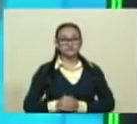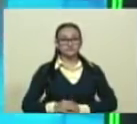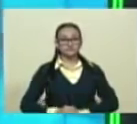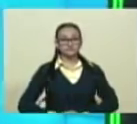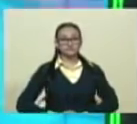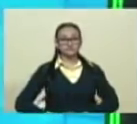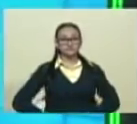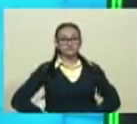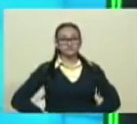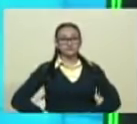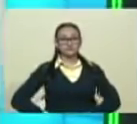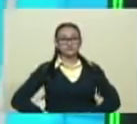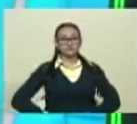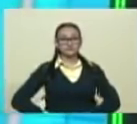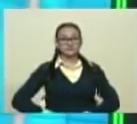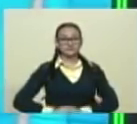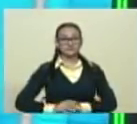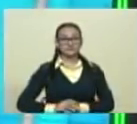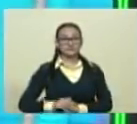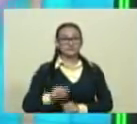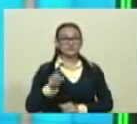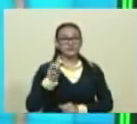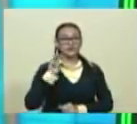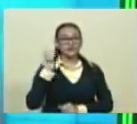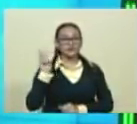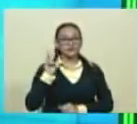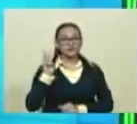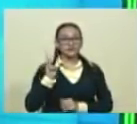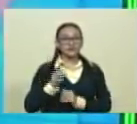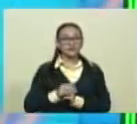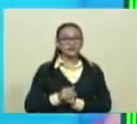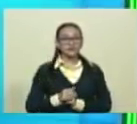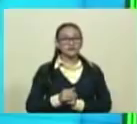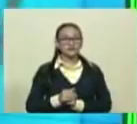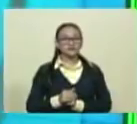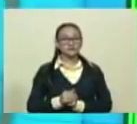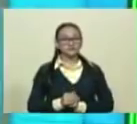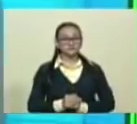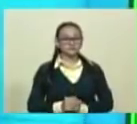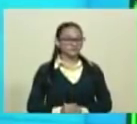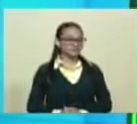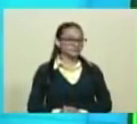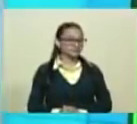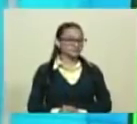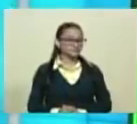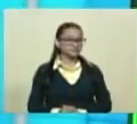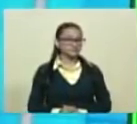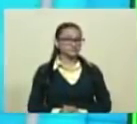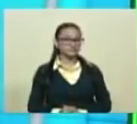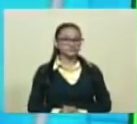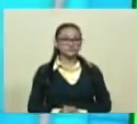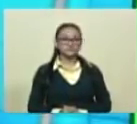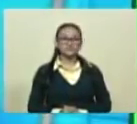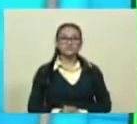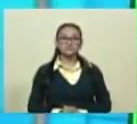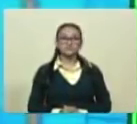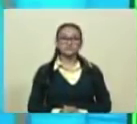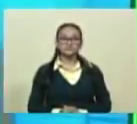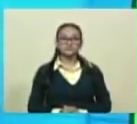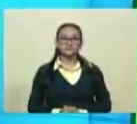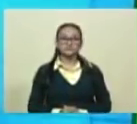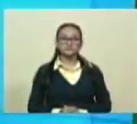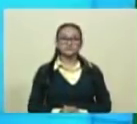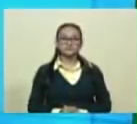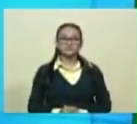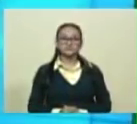Maduro. I am Elaine Reyes from CGTN America, China Global Television Network. Do you feel Venezuela